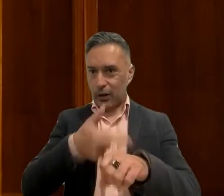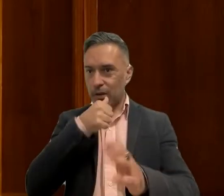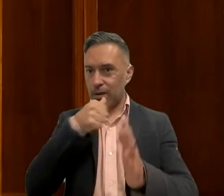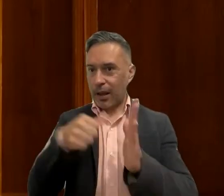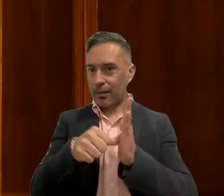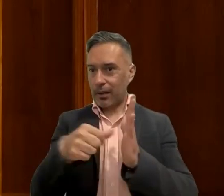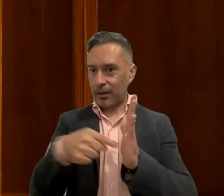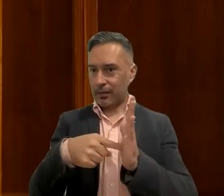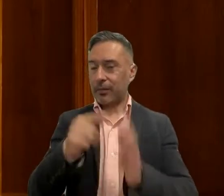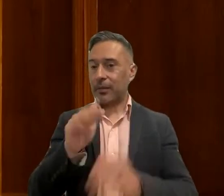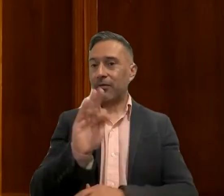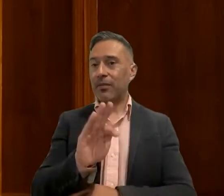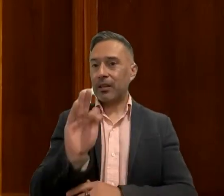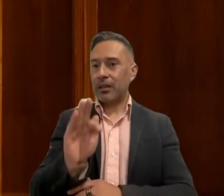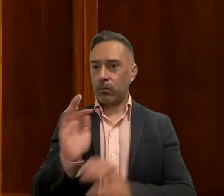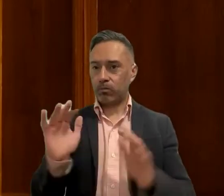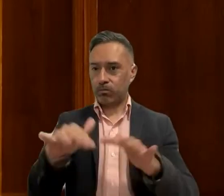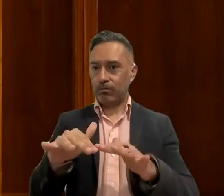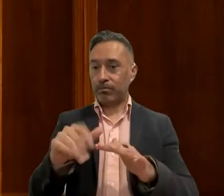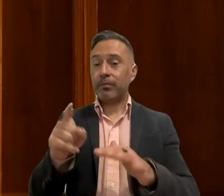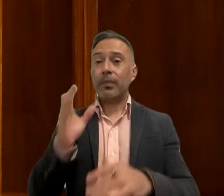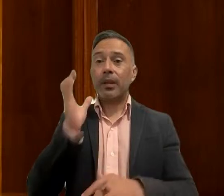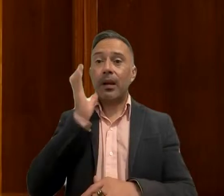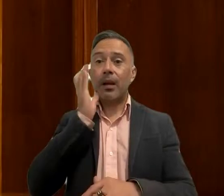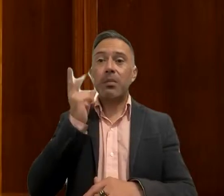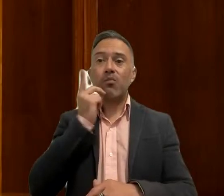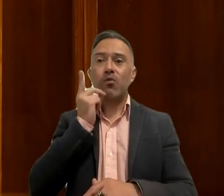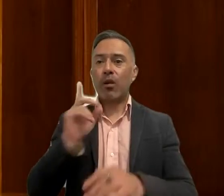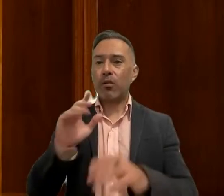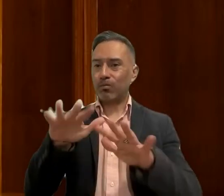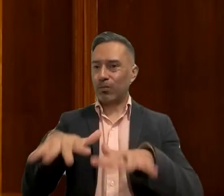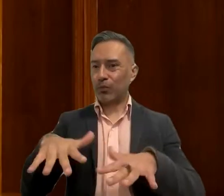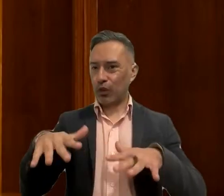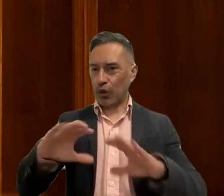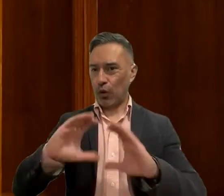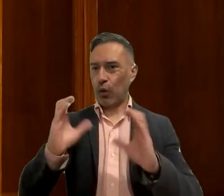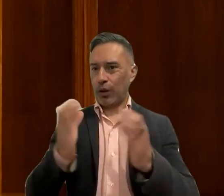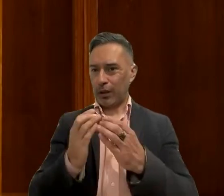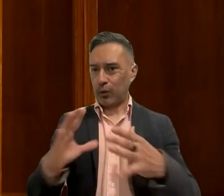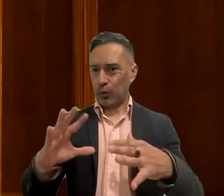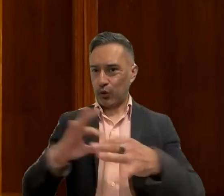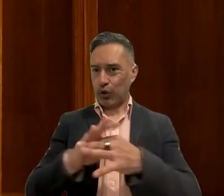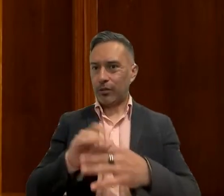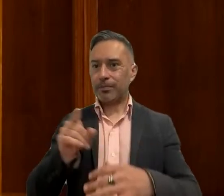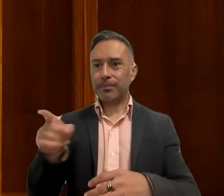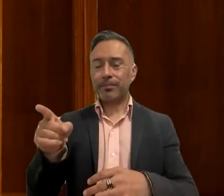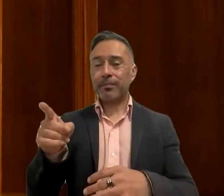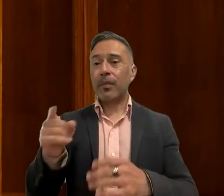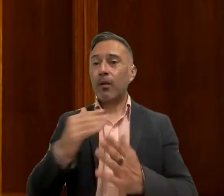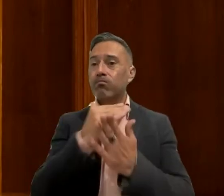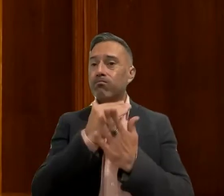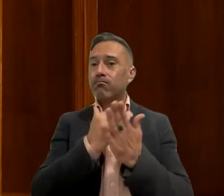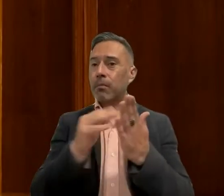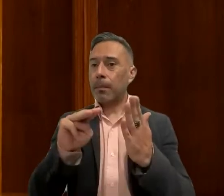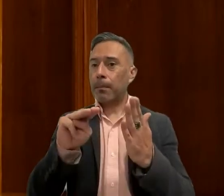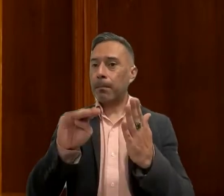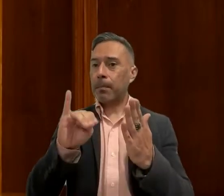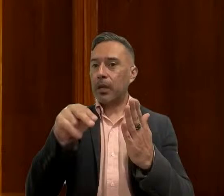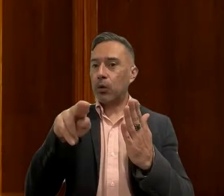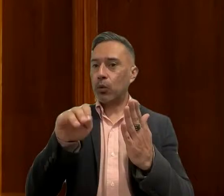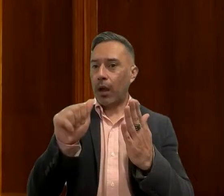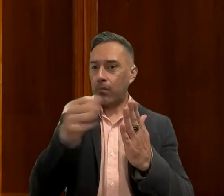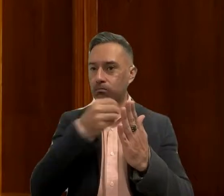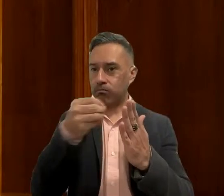esta fecha, la Cámara de Diputados del Honorable Congreso de la Unión aprobó la minuta proyecto de decreto por el que se